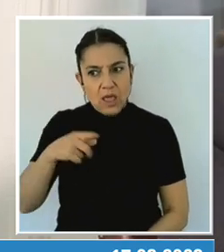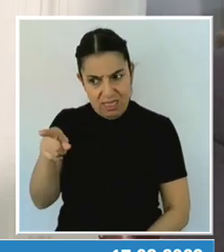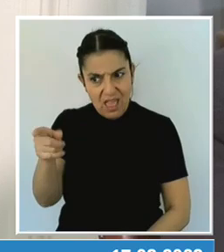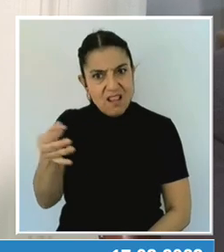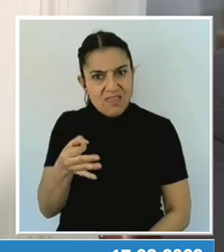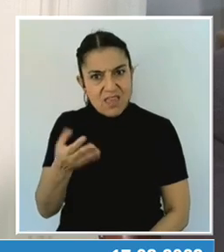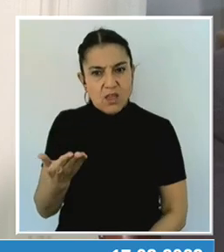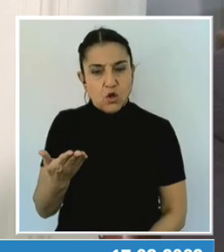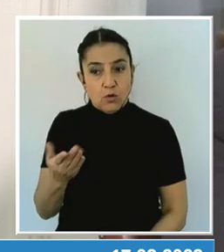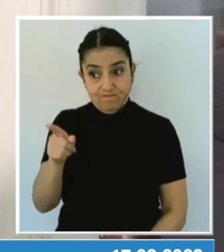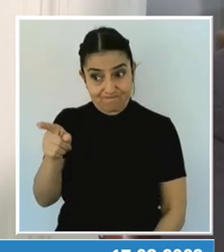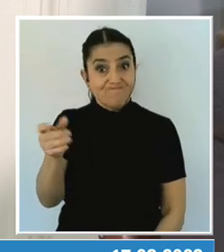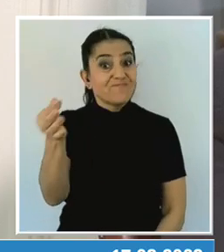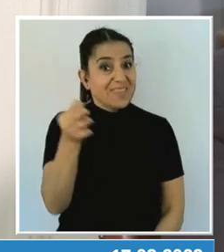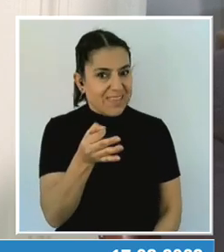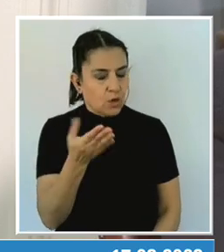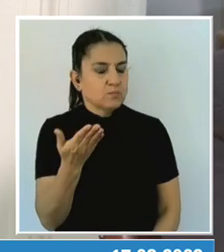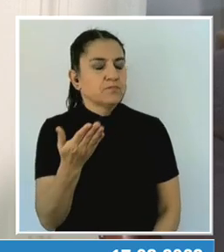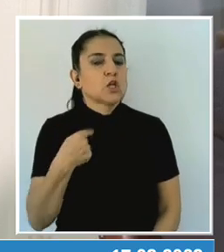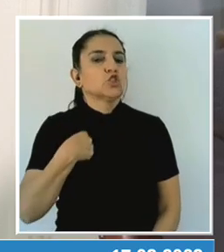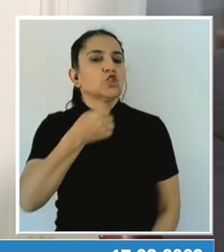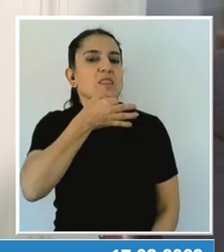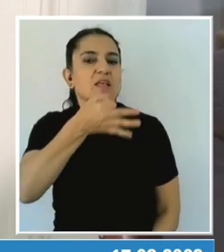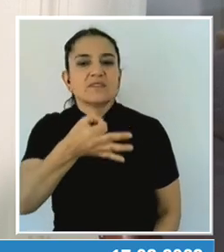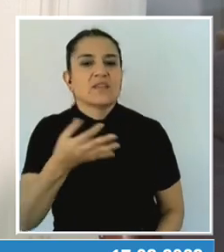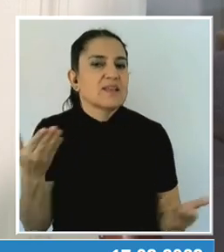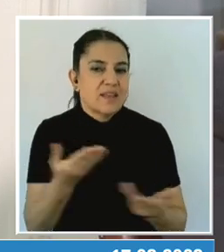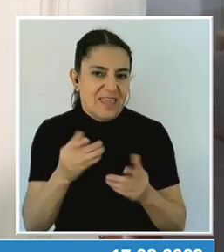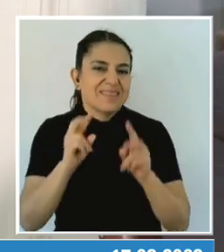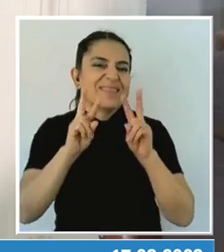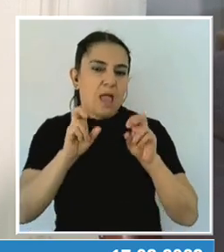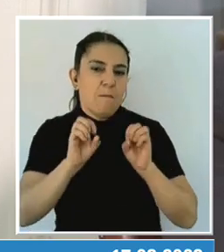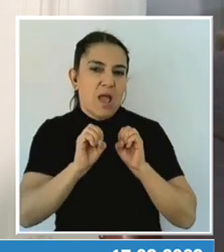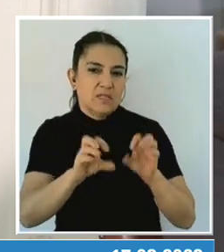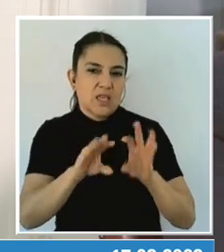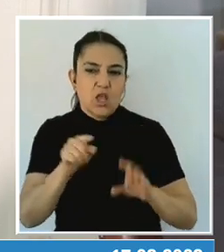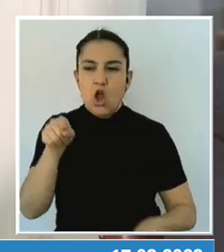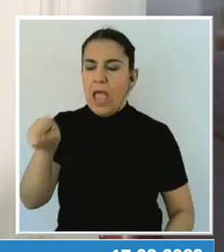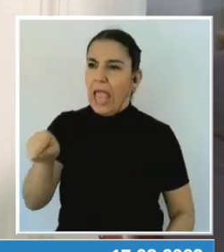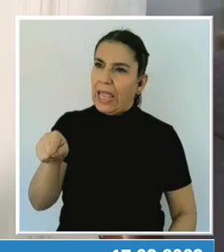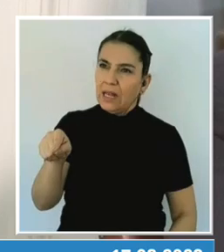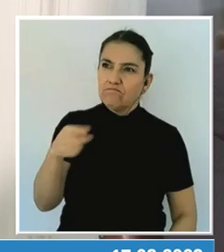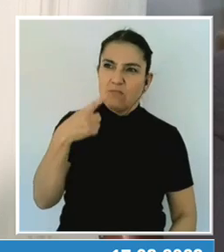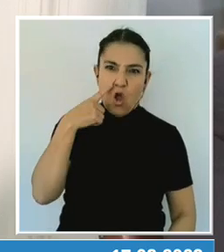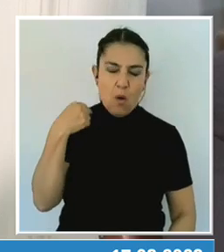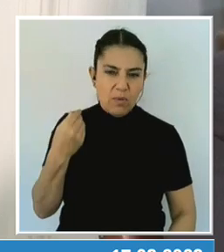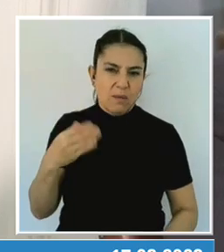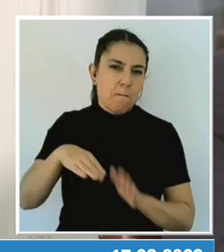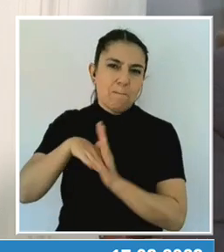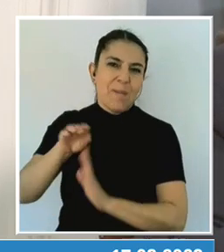algo a propósito de la enseñanza. Ya era un hombre de más de 60 años.